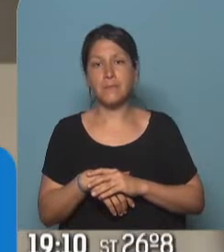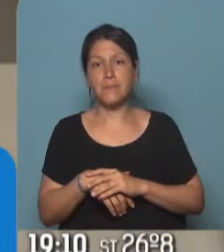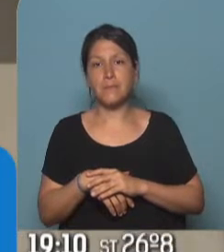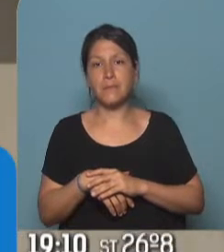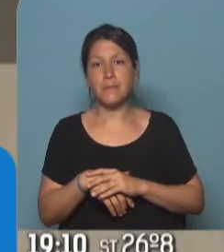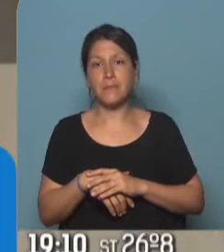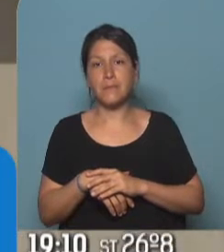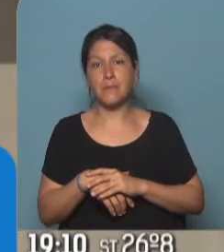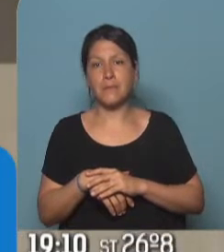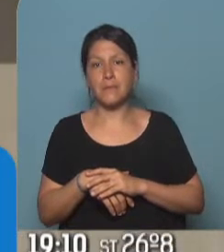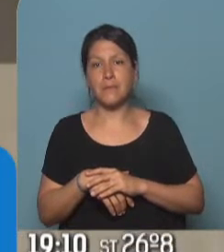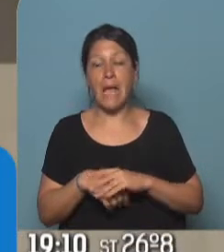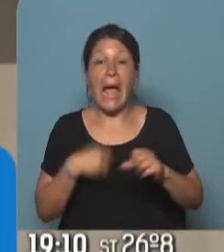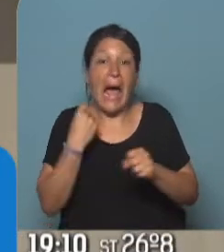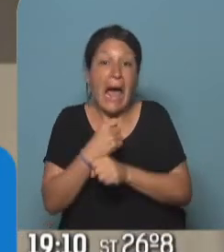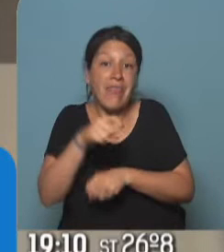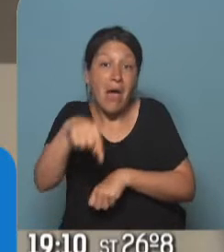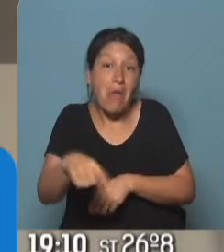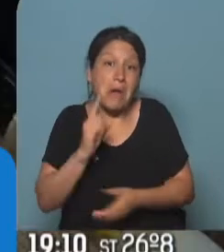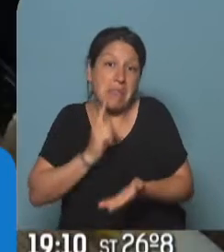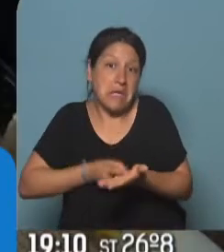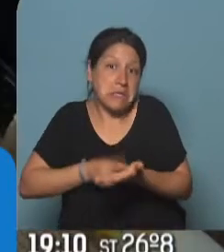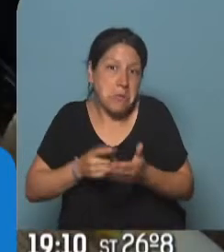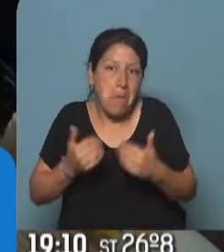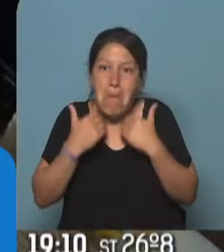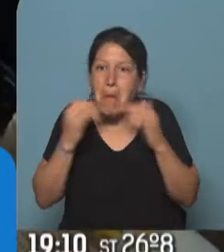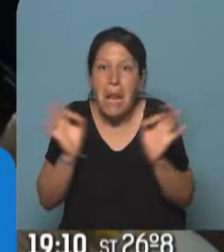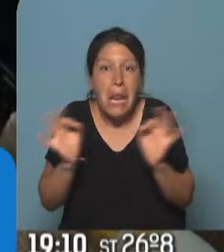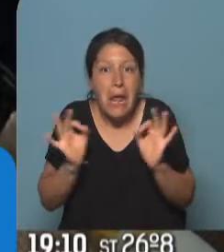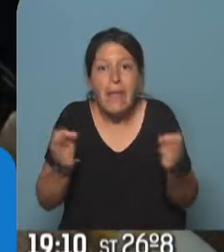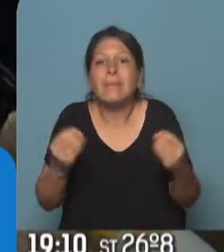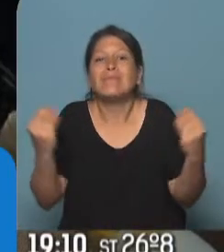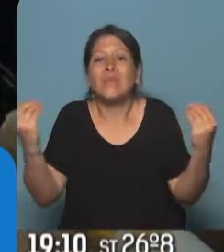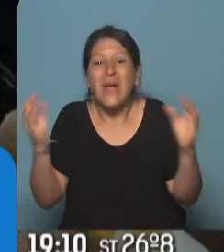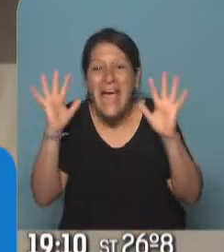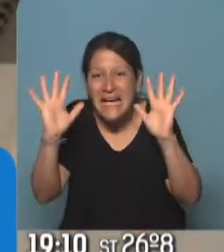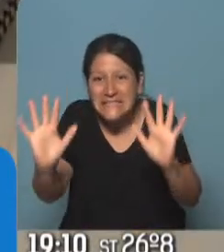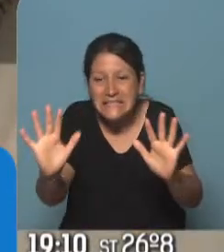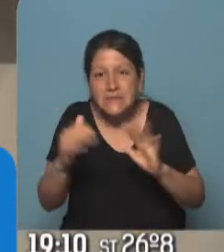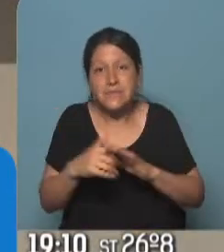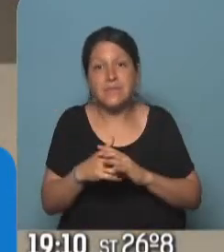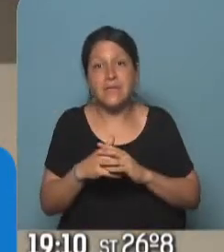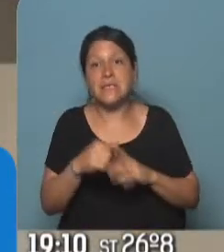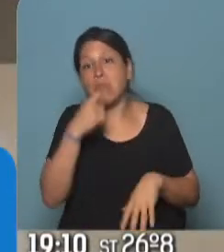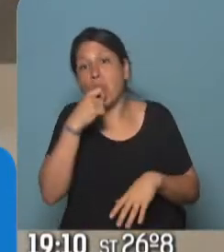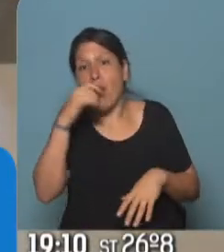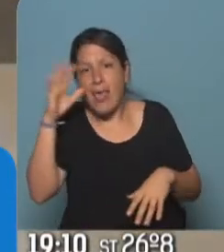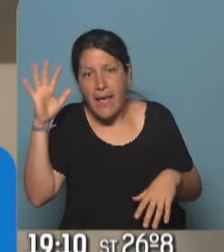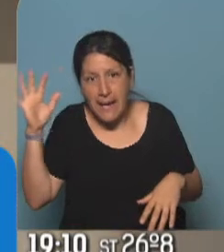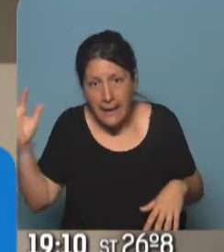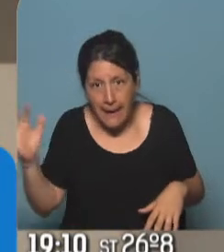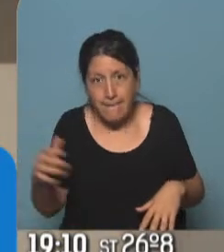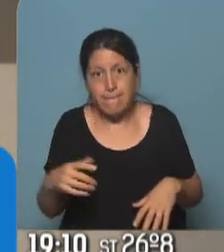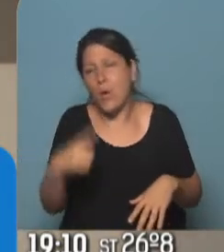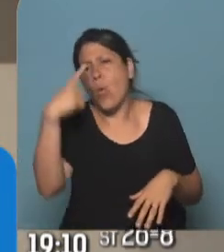dt ramón josé a si vos farc por qué si facha aprendíamos